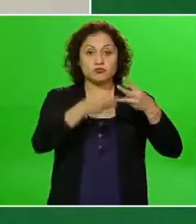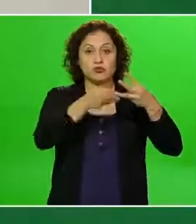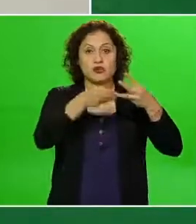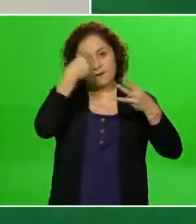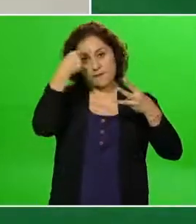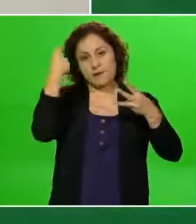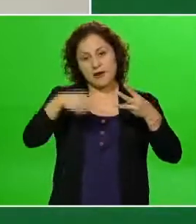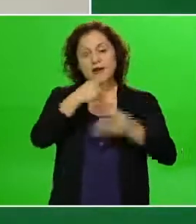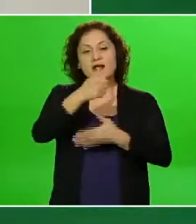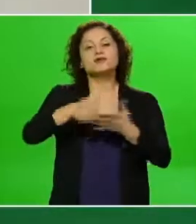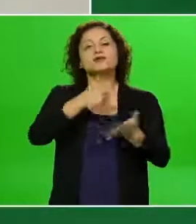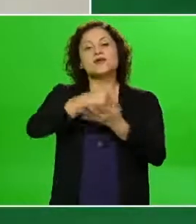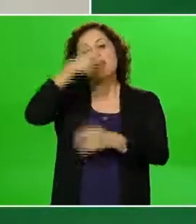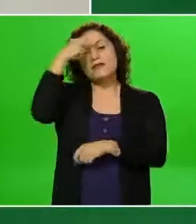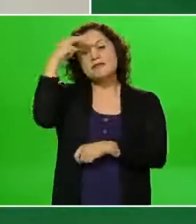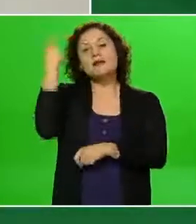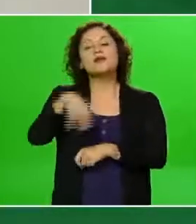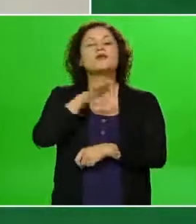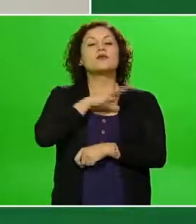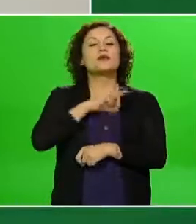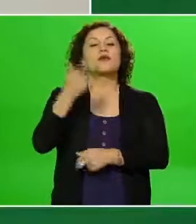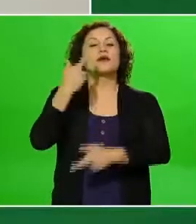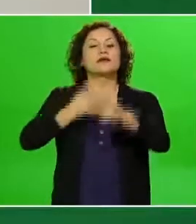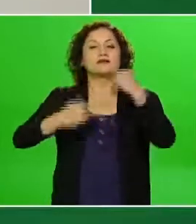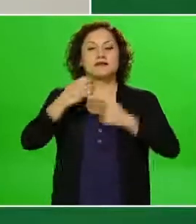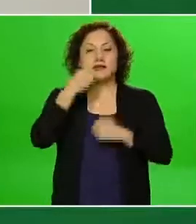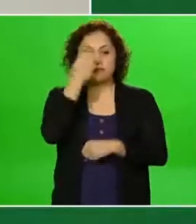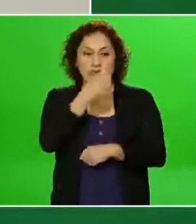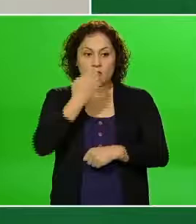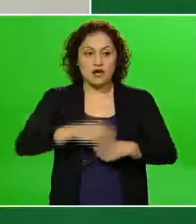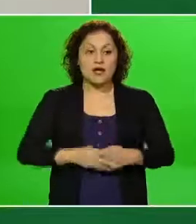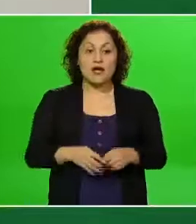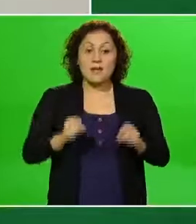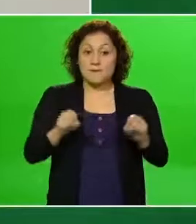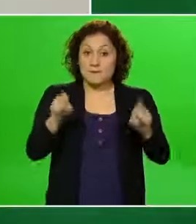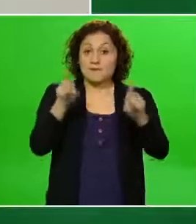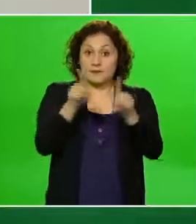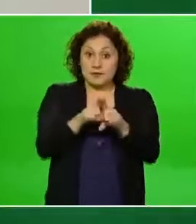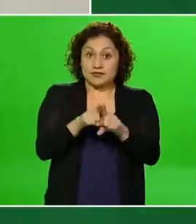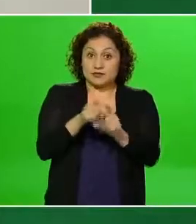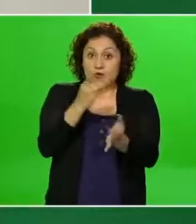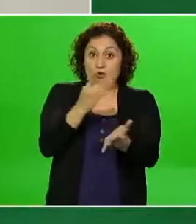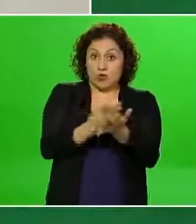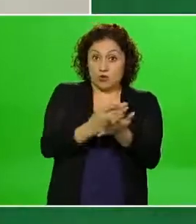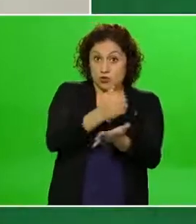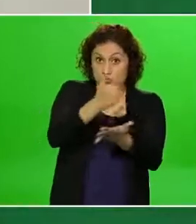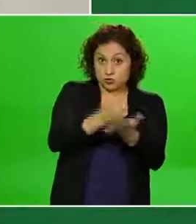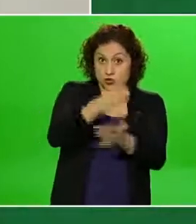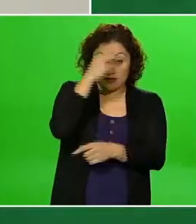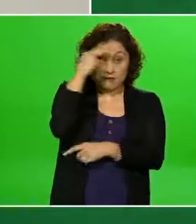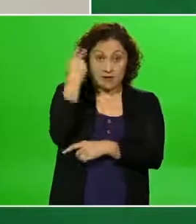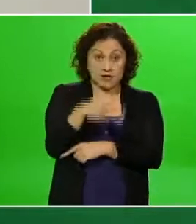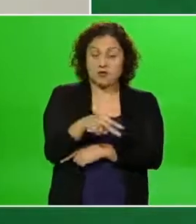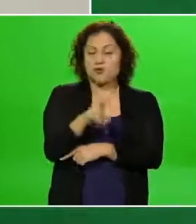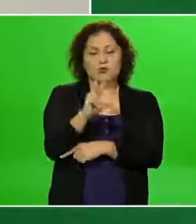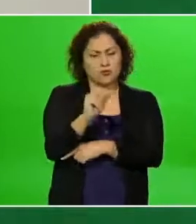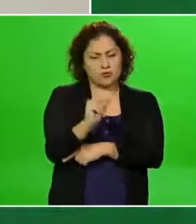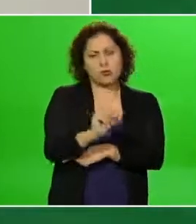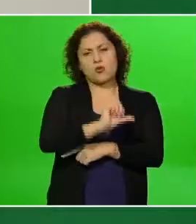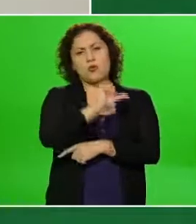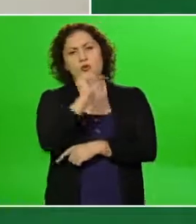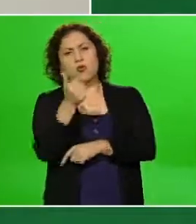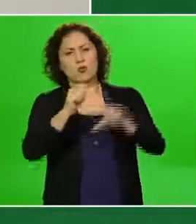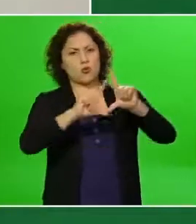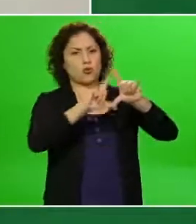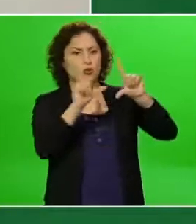Ciudad de México pueda regresar a sus clases presenciales. Igual aplica, no solo para la Ciudad de México, a lo que acabamos de decir, lo que acabamos de mencionar, aplica